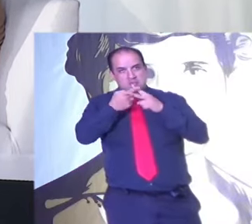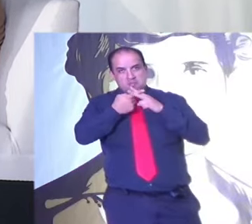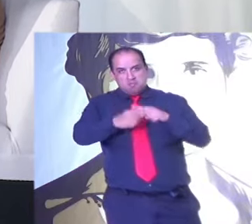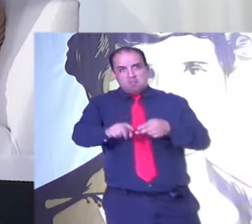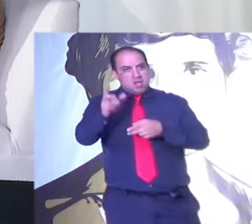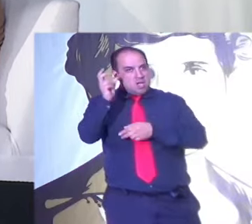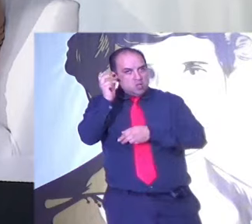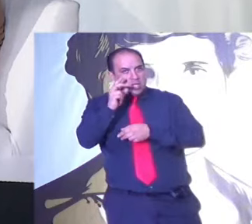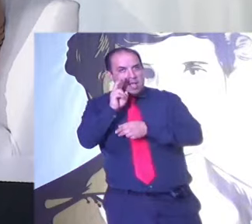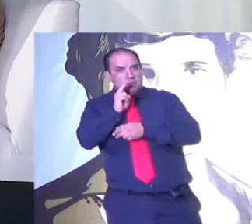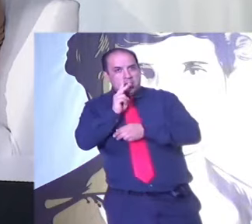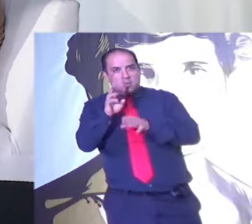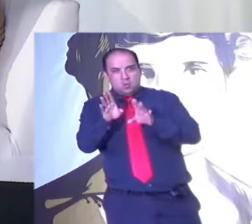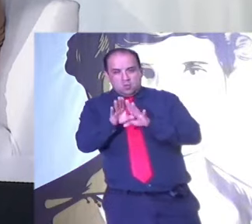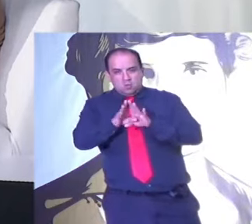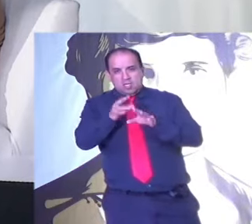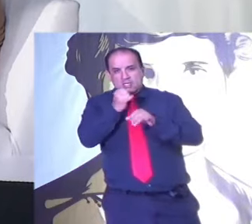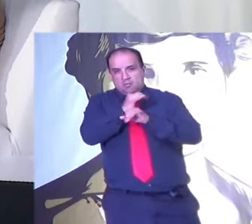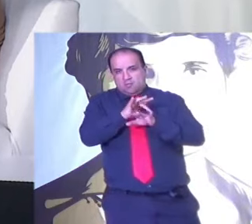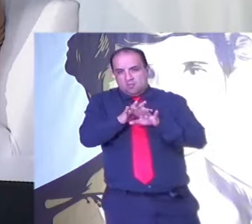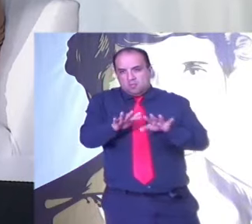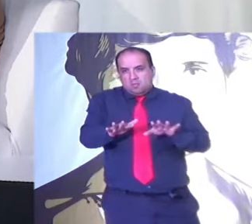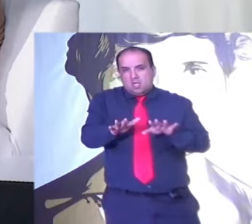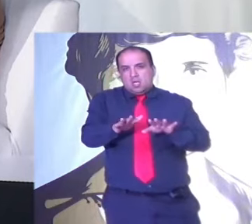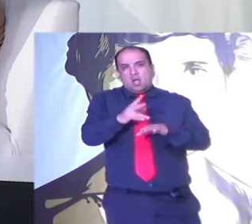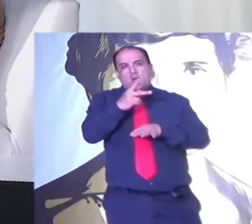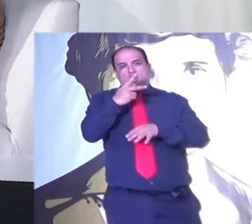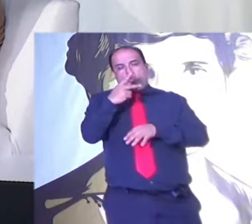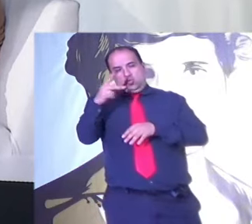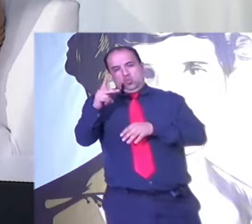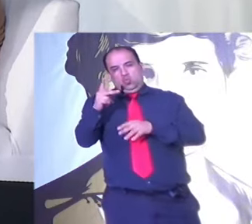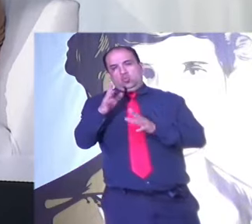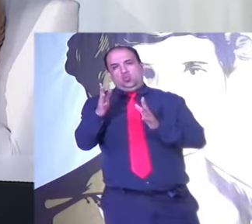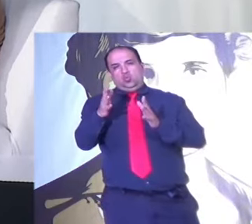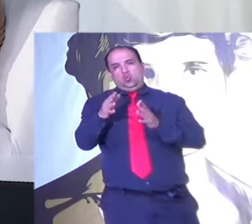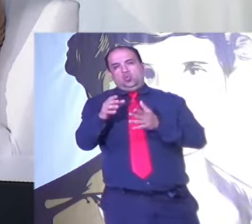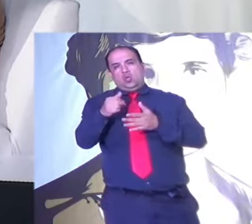ver cómo el contenido de sus